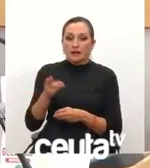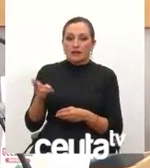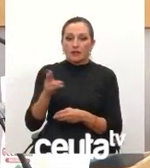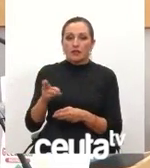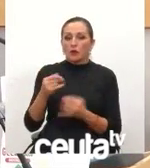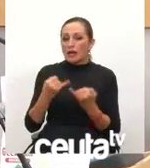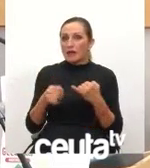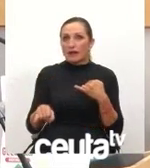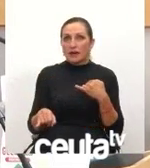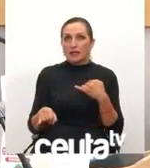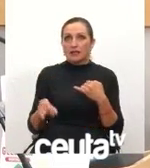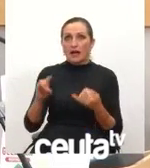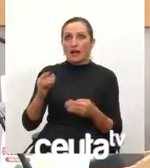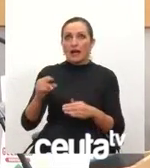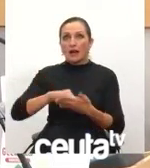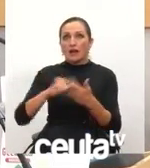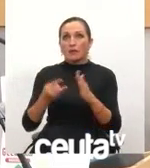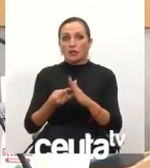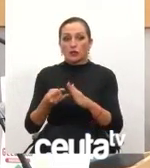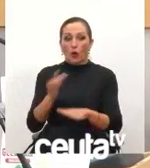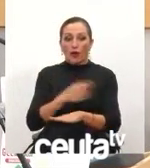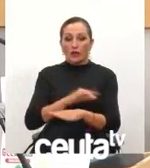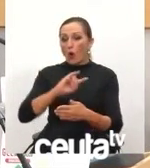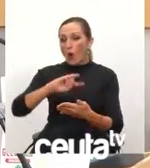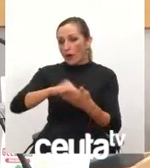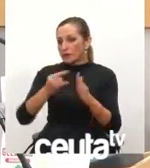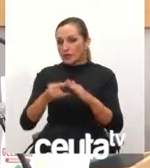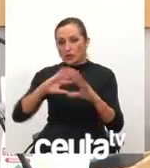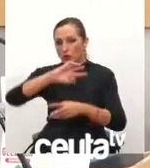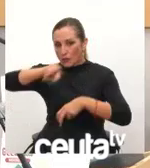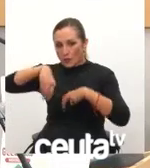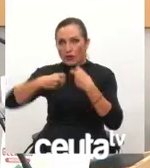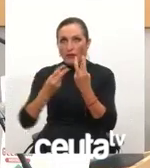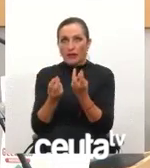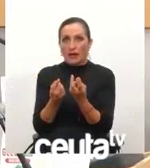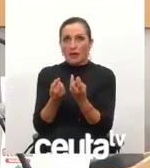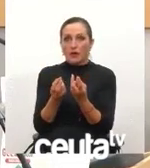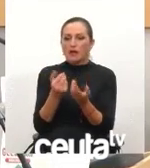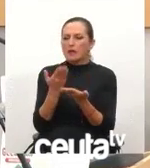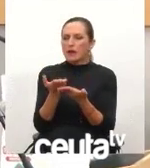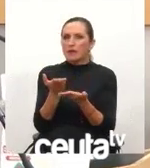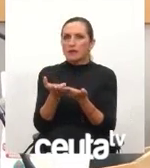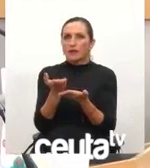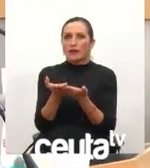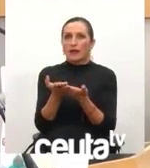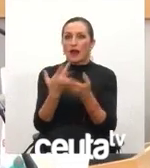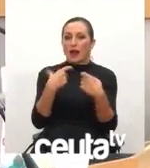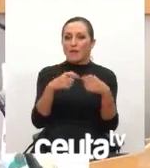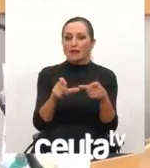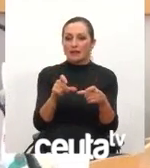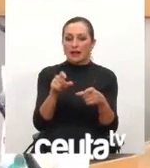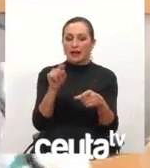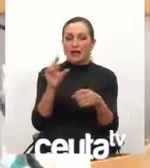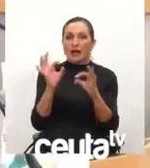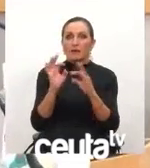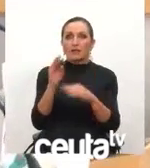que el anteproyecto va a ser o el proyecto va a ser modificado y va a explicitarse la partida presupuestaria para